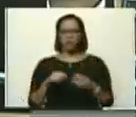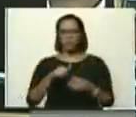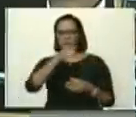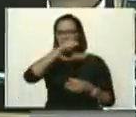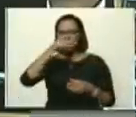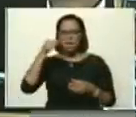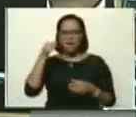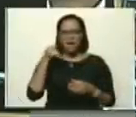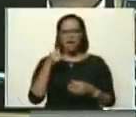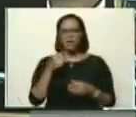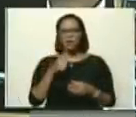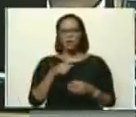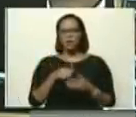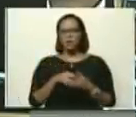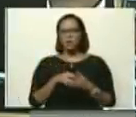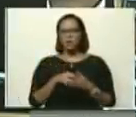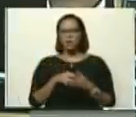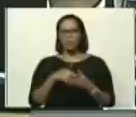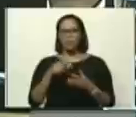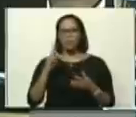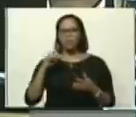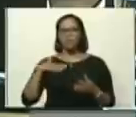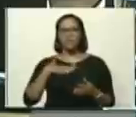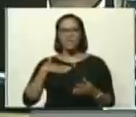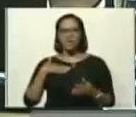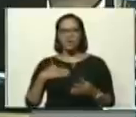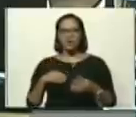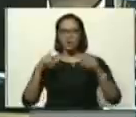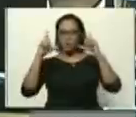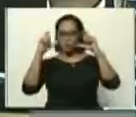Uribe y con el narcoparaco